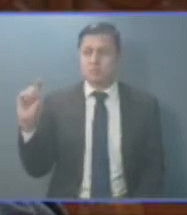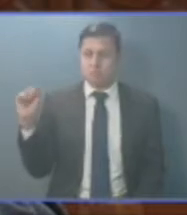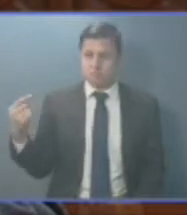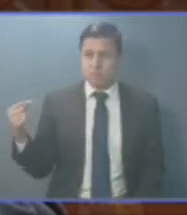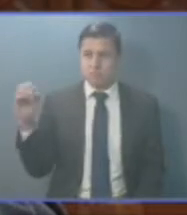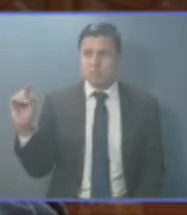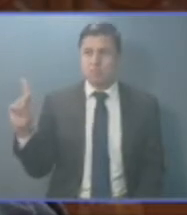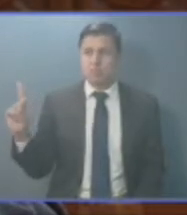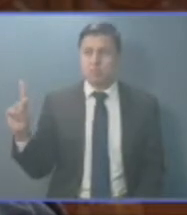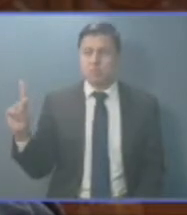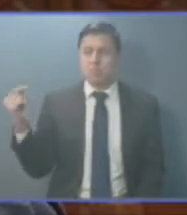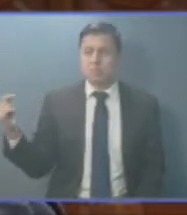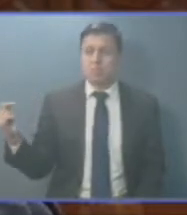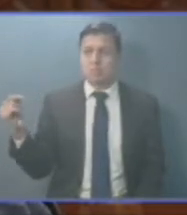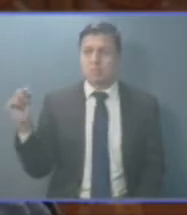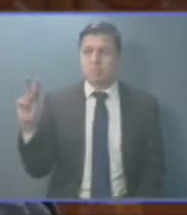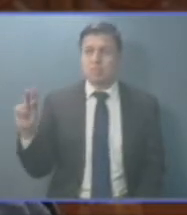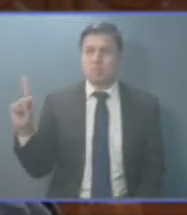2020-2304-2-01-01